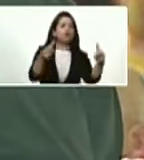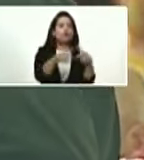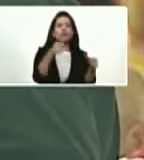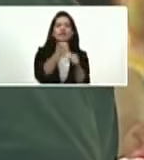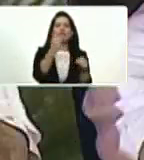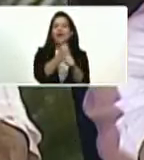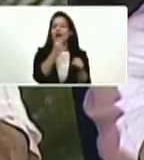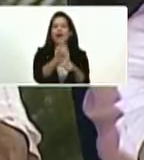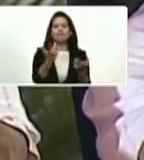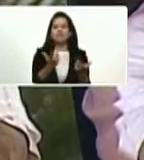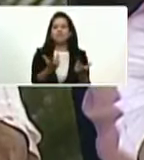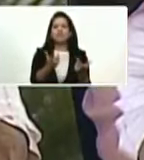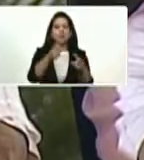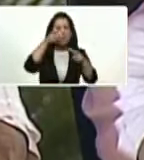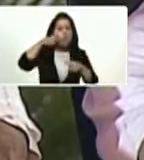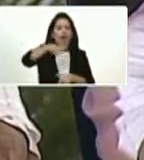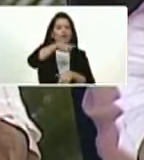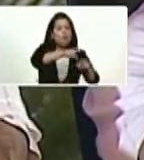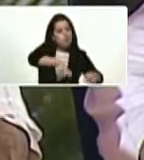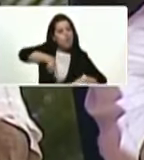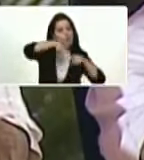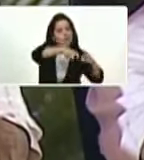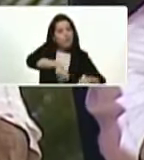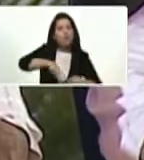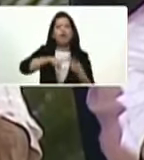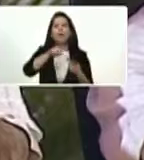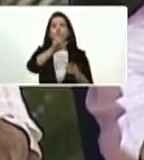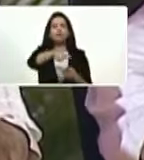están produciendo en el campo, hortaliza,